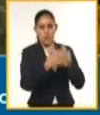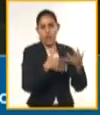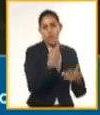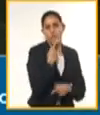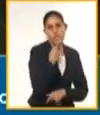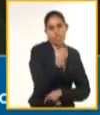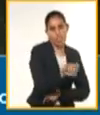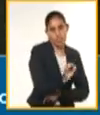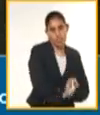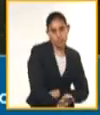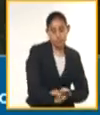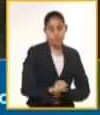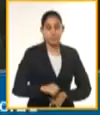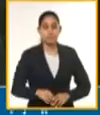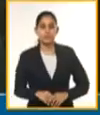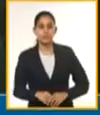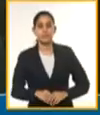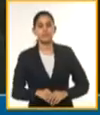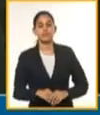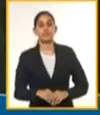Vance.